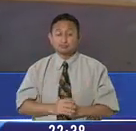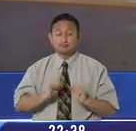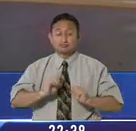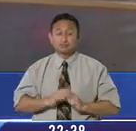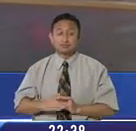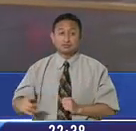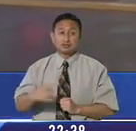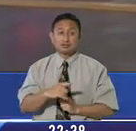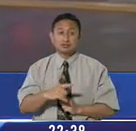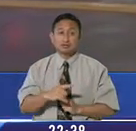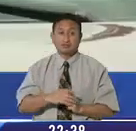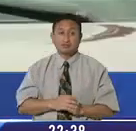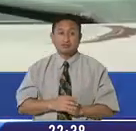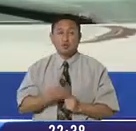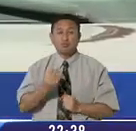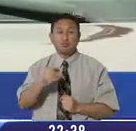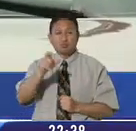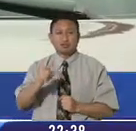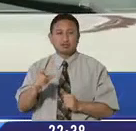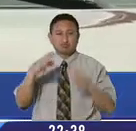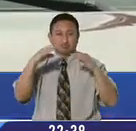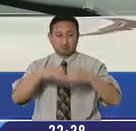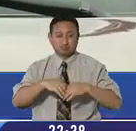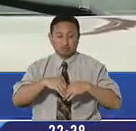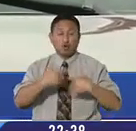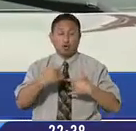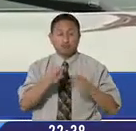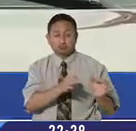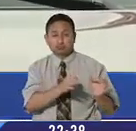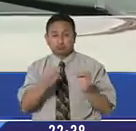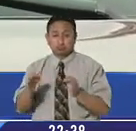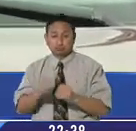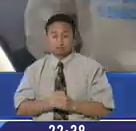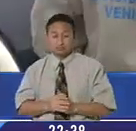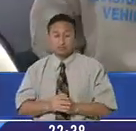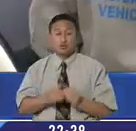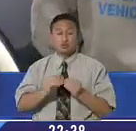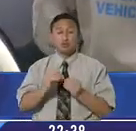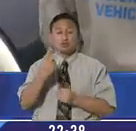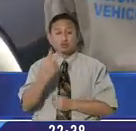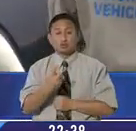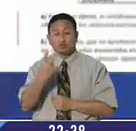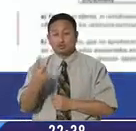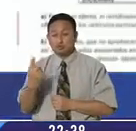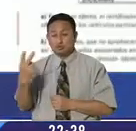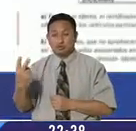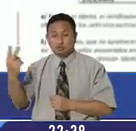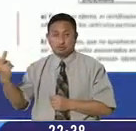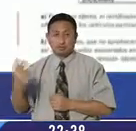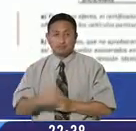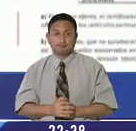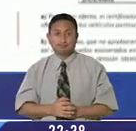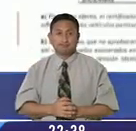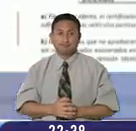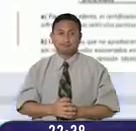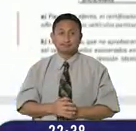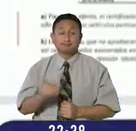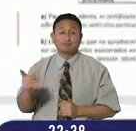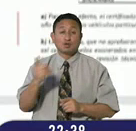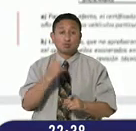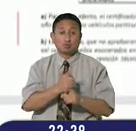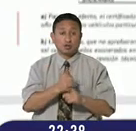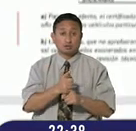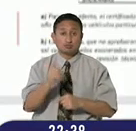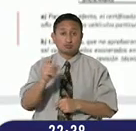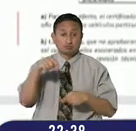el colapso de la demanda con una posible recalendarización con 2 dígitos a partir del mes de julio. Entonces, por eso es